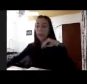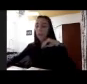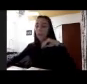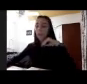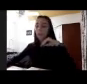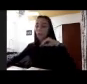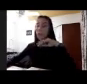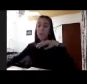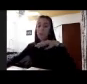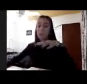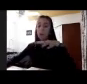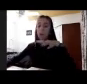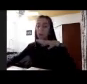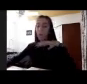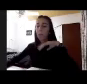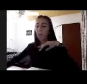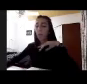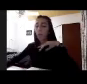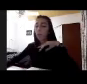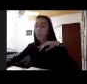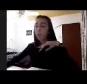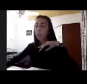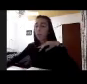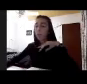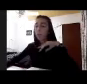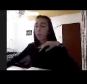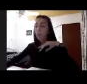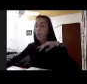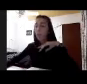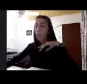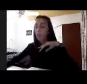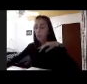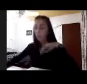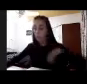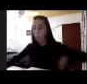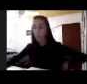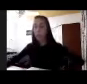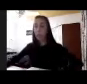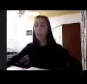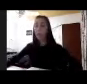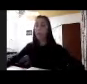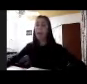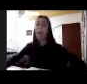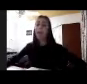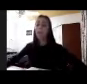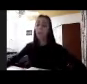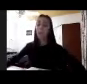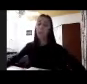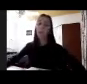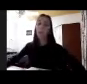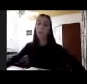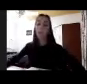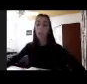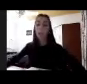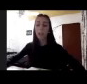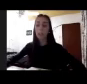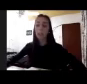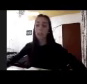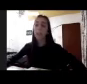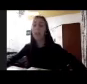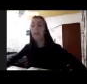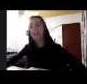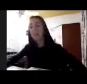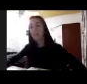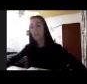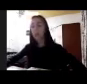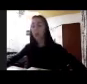relación, digamos, entre todas con la plataforma. Entonces, por ejemplo, acá yo había puesto una biblioteca